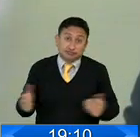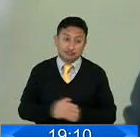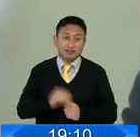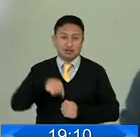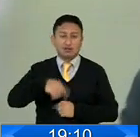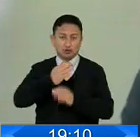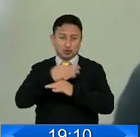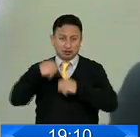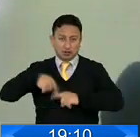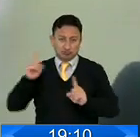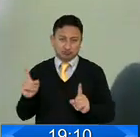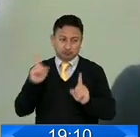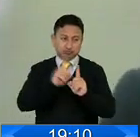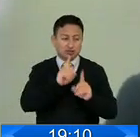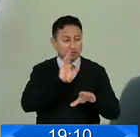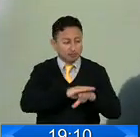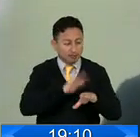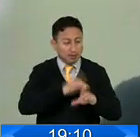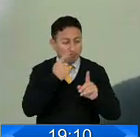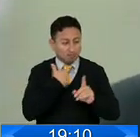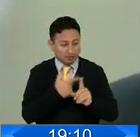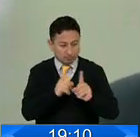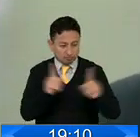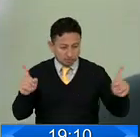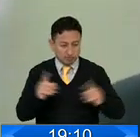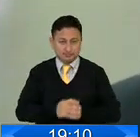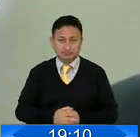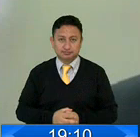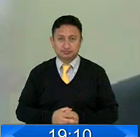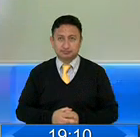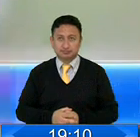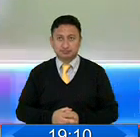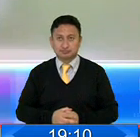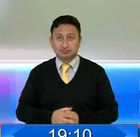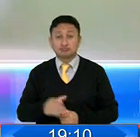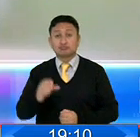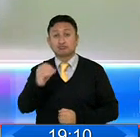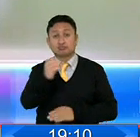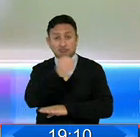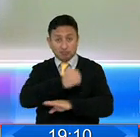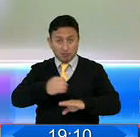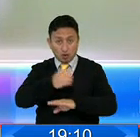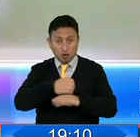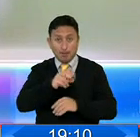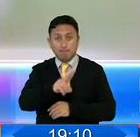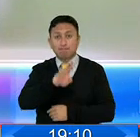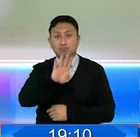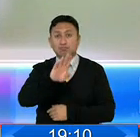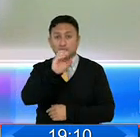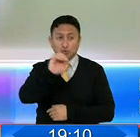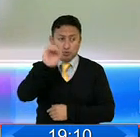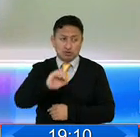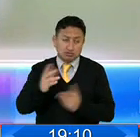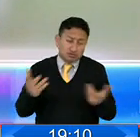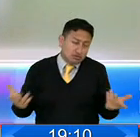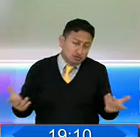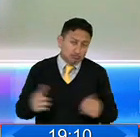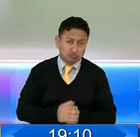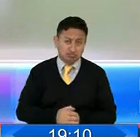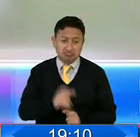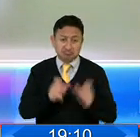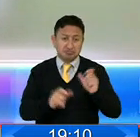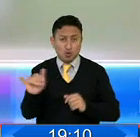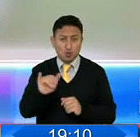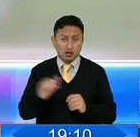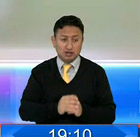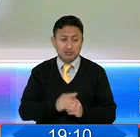los funcionarios y les solicitan que se distancien. Y en El Oro, 24%, es decir, igual, 2 de cada 10